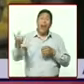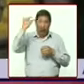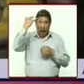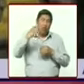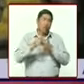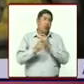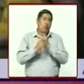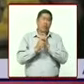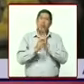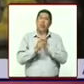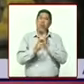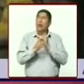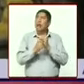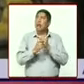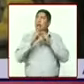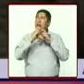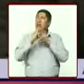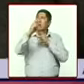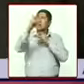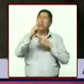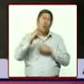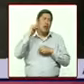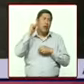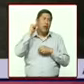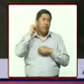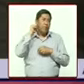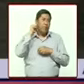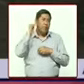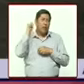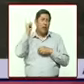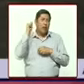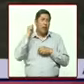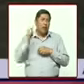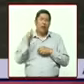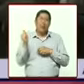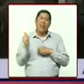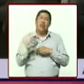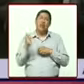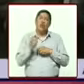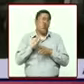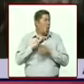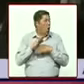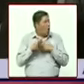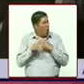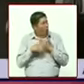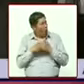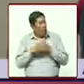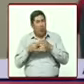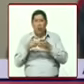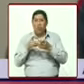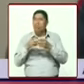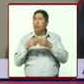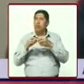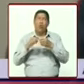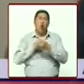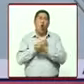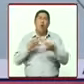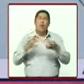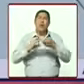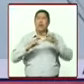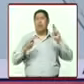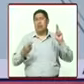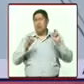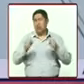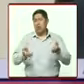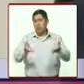terminal metropolitana, en el teleférico azul y también en todo lo que es las direcciones regionales.